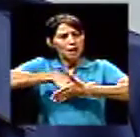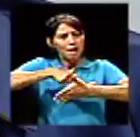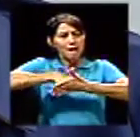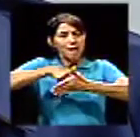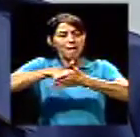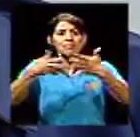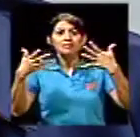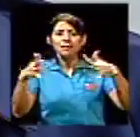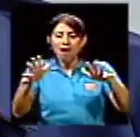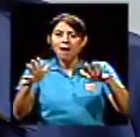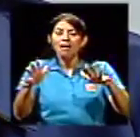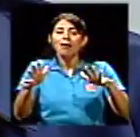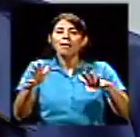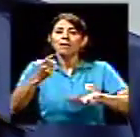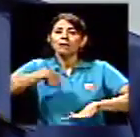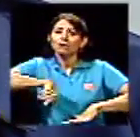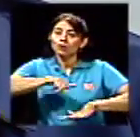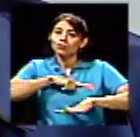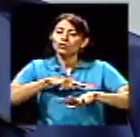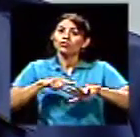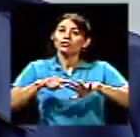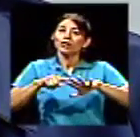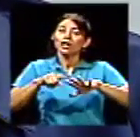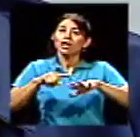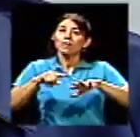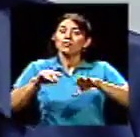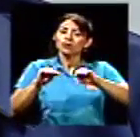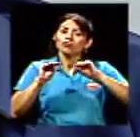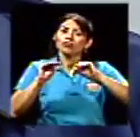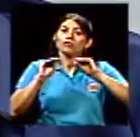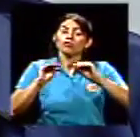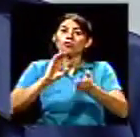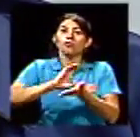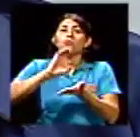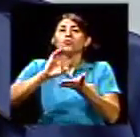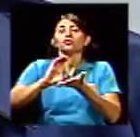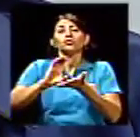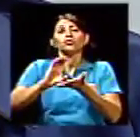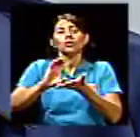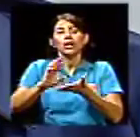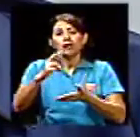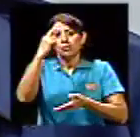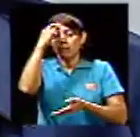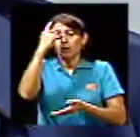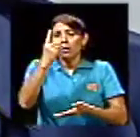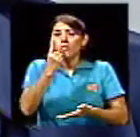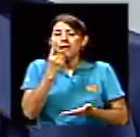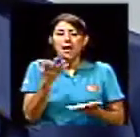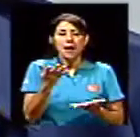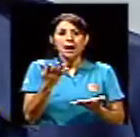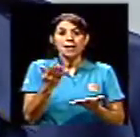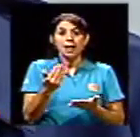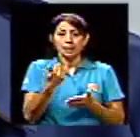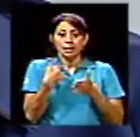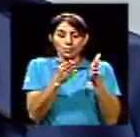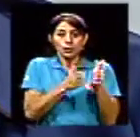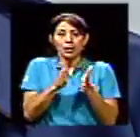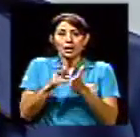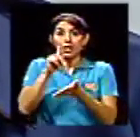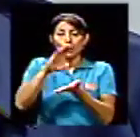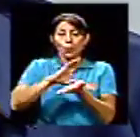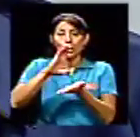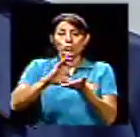hecho ya algunos cursos en, digamos, en República Dominicana y ahora tenemos... teníamos uno planeado para Panamá